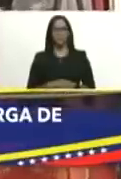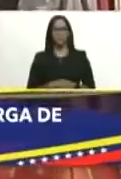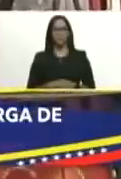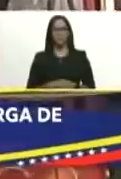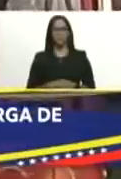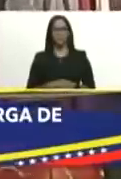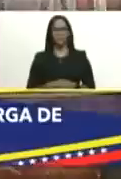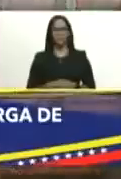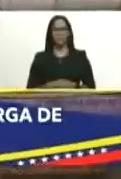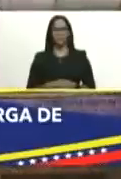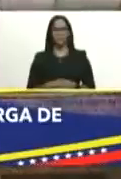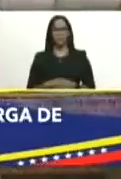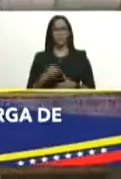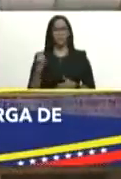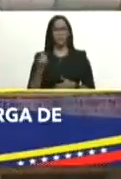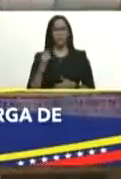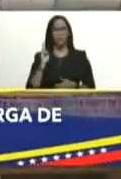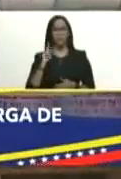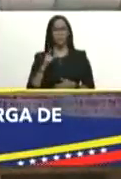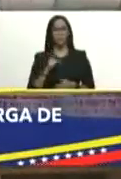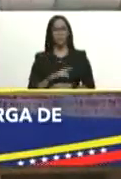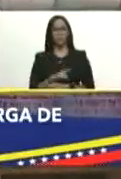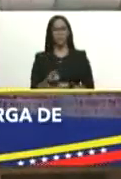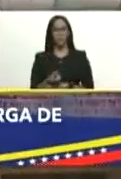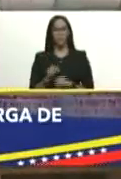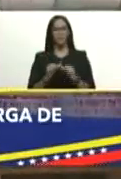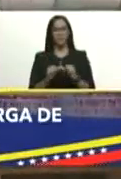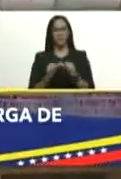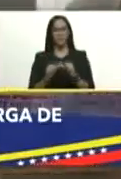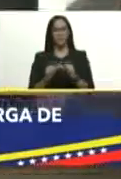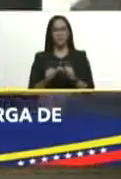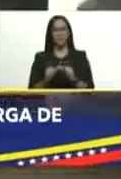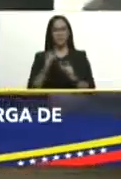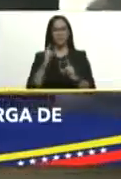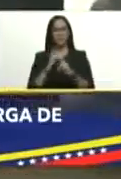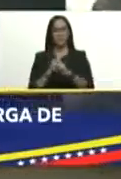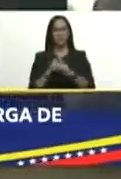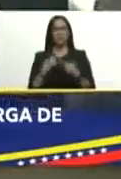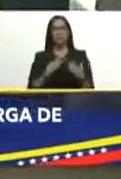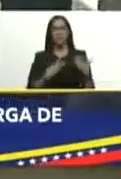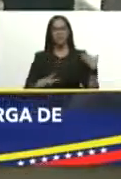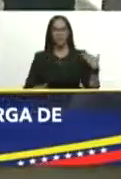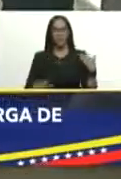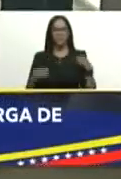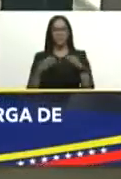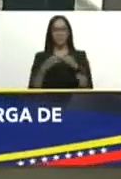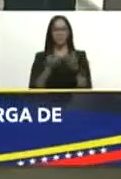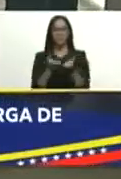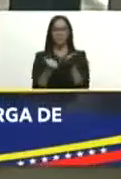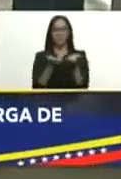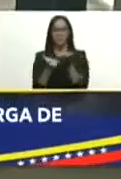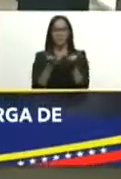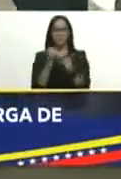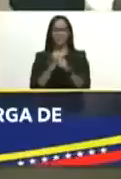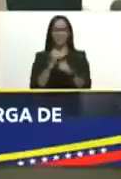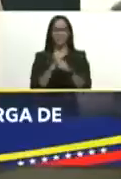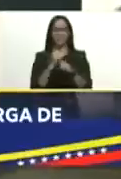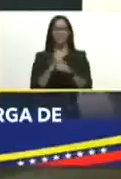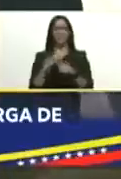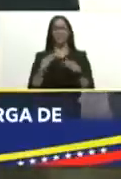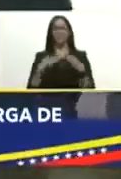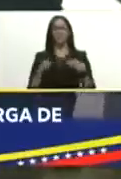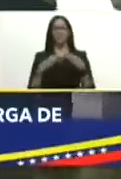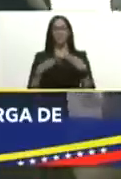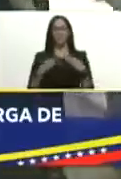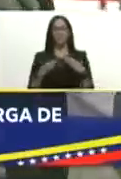Tal y como usted lo ha ordenado y siguiendo las directrices de la Vicepresidencia Sectorial de los Servicios y Obras Públicas, a